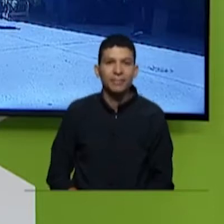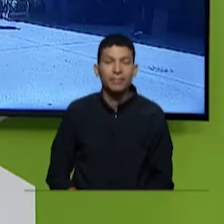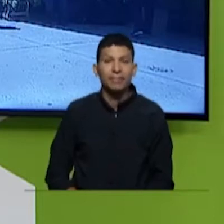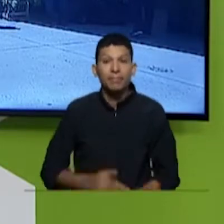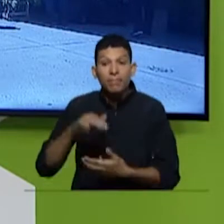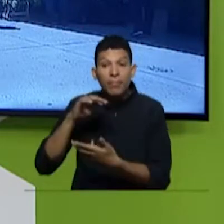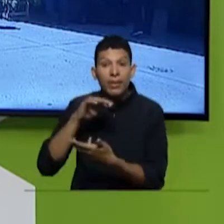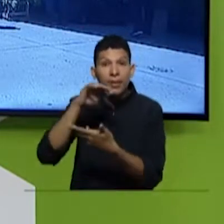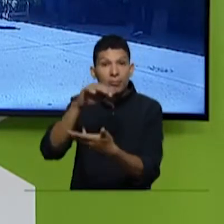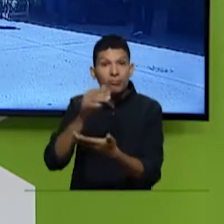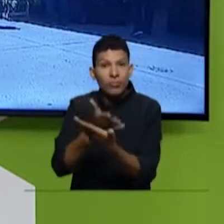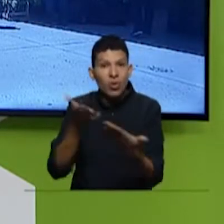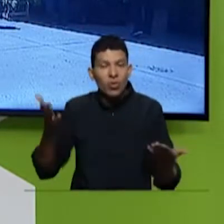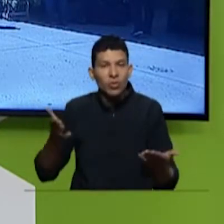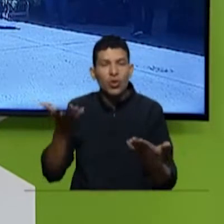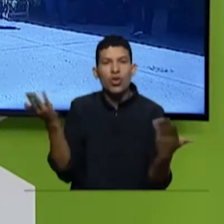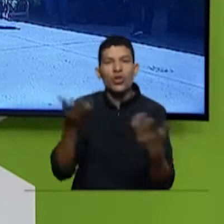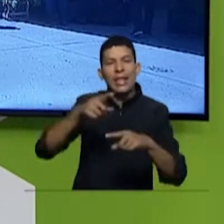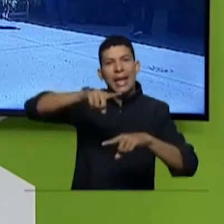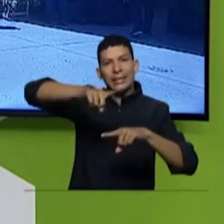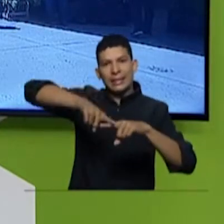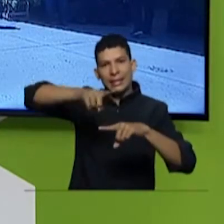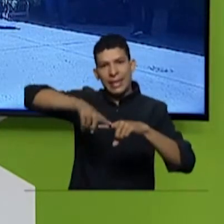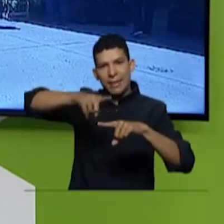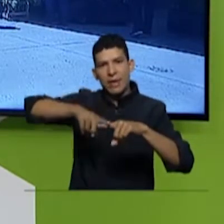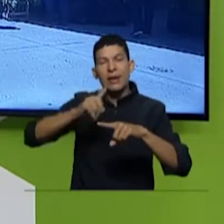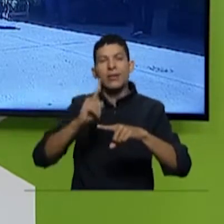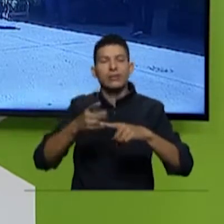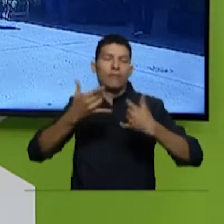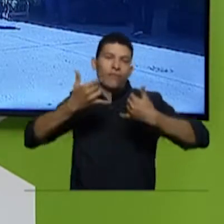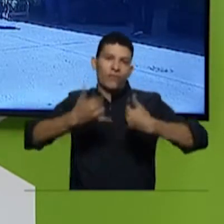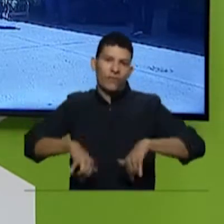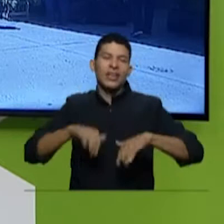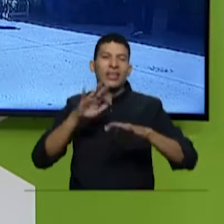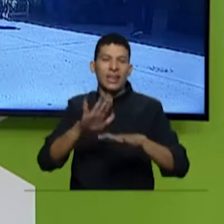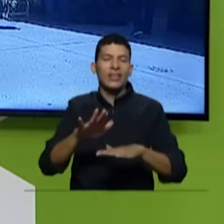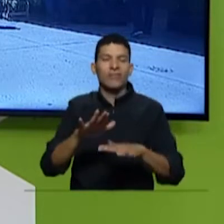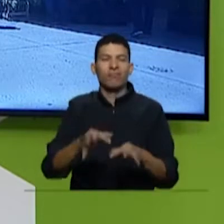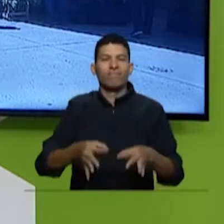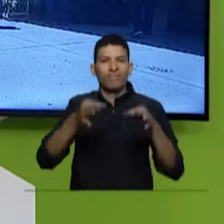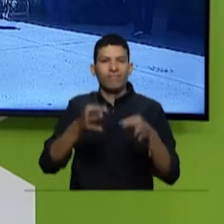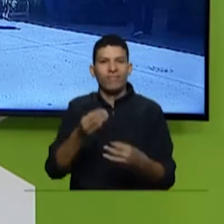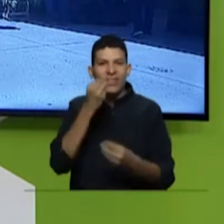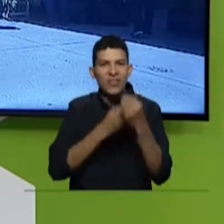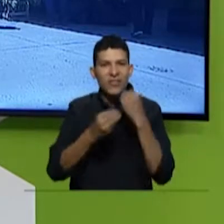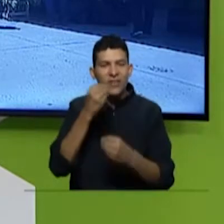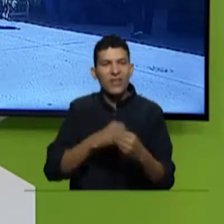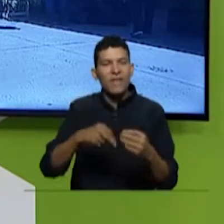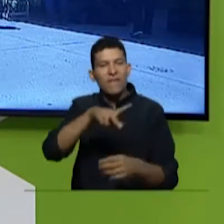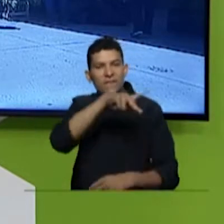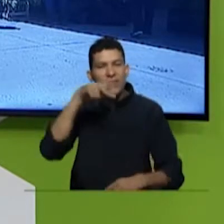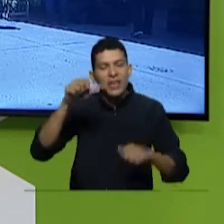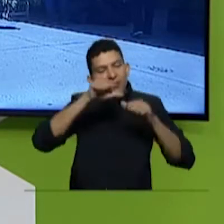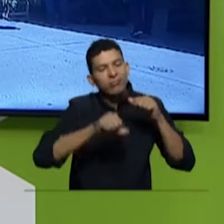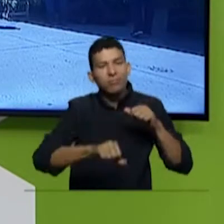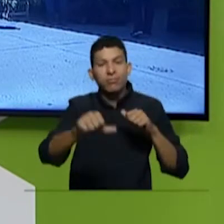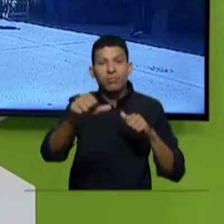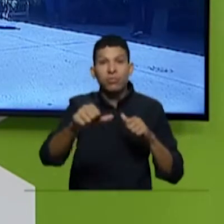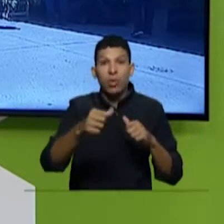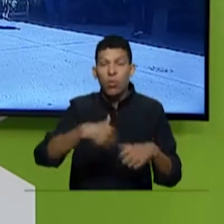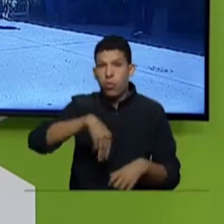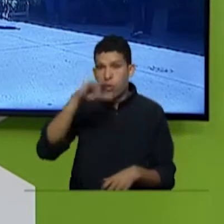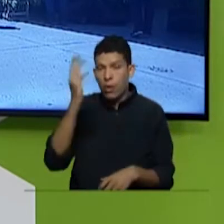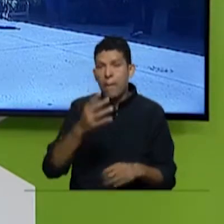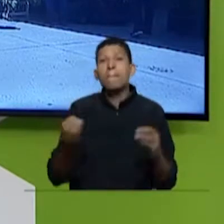Con la entrega de insumos en Anserma Nuevo, se cerró este año el programa de seguridad alimentaria por un campo más sostenible, que superó en